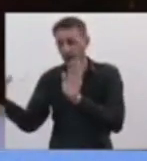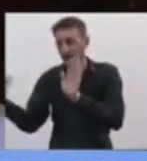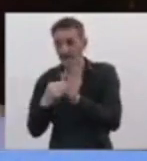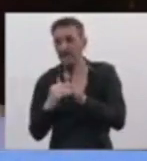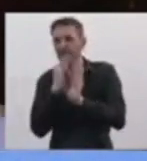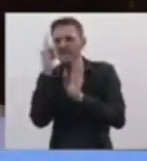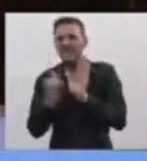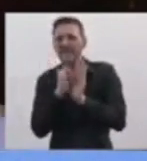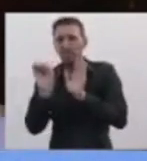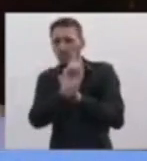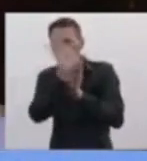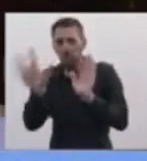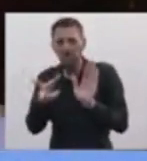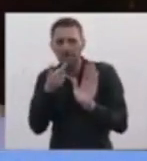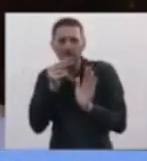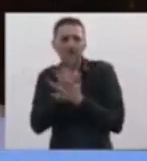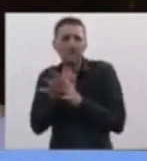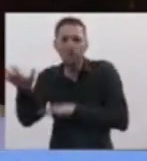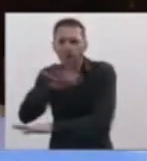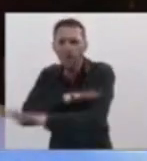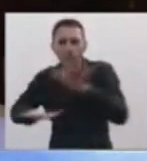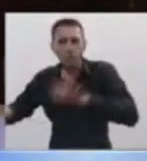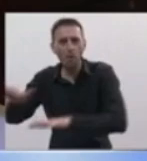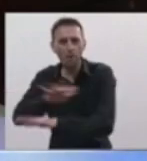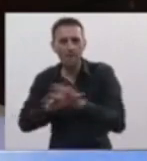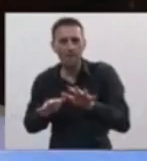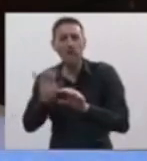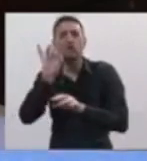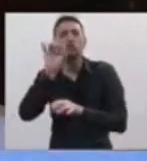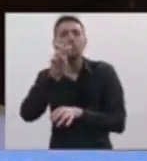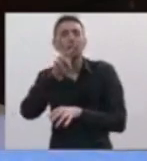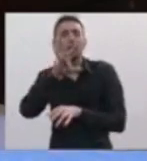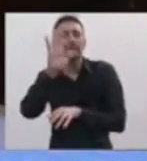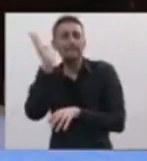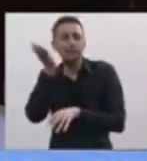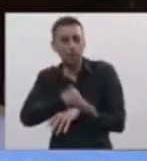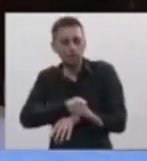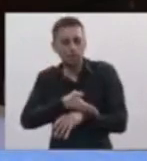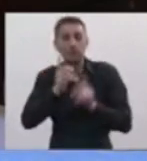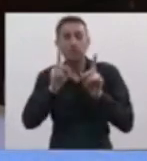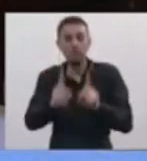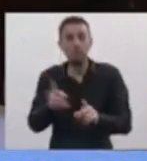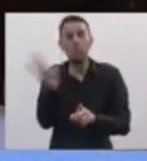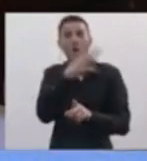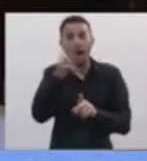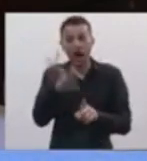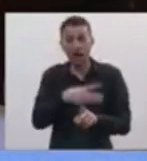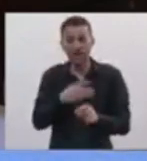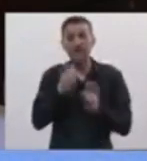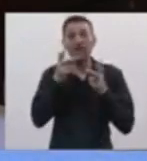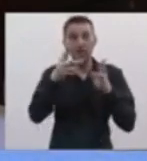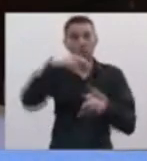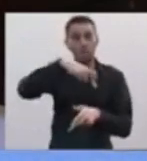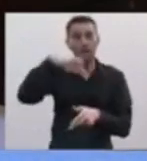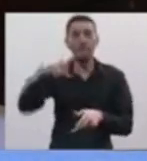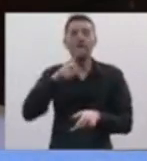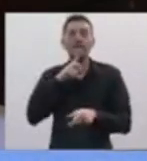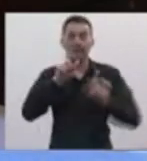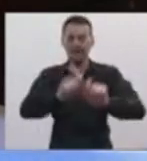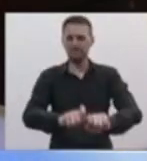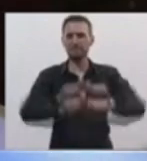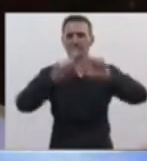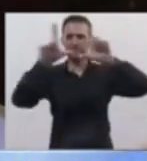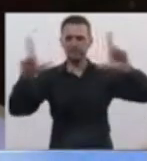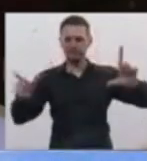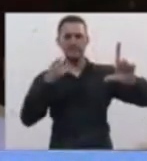ningún lugar cuál es la movilidad tiene implícito un 25 por ciento tomamos lo que dijo acs el ppt la presentación esa